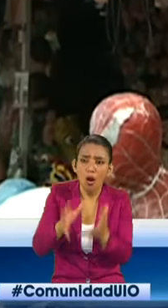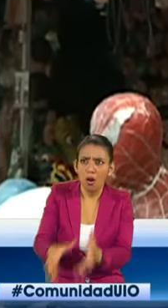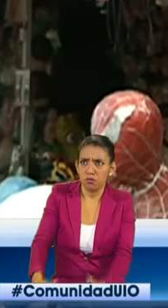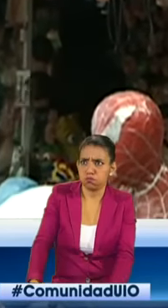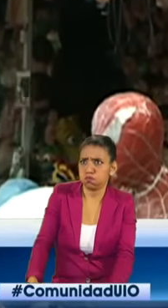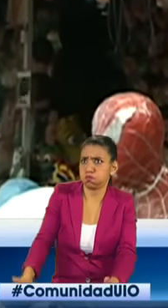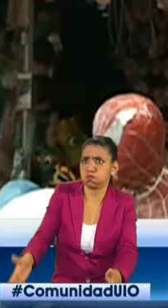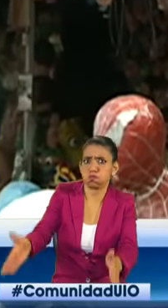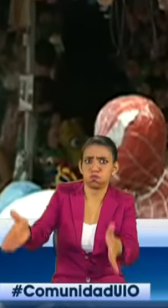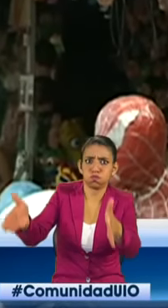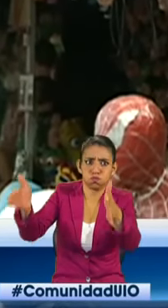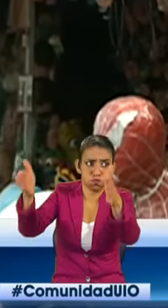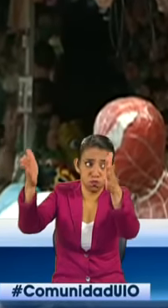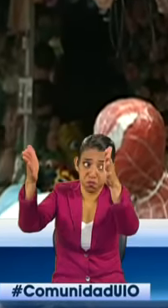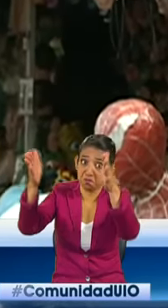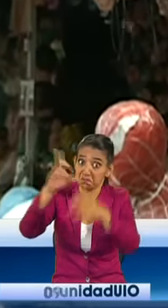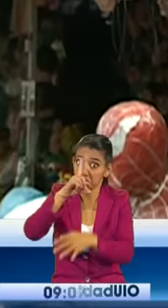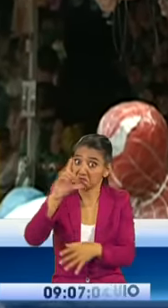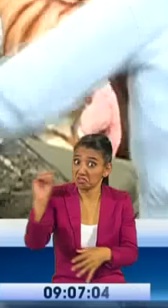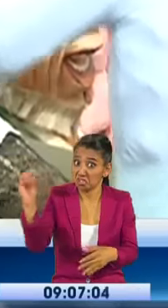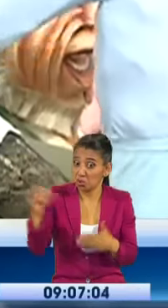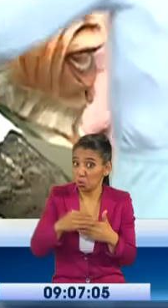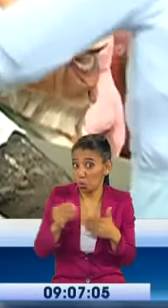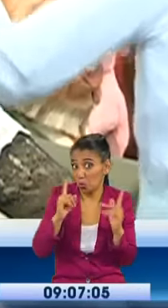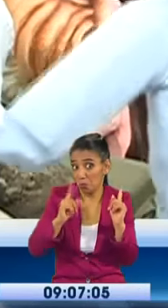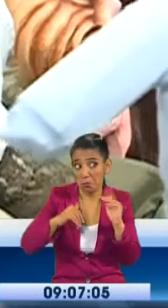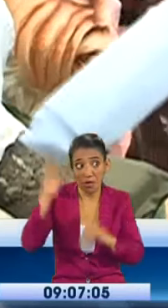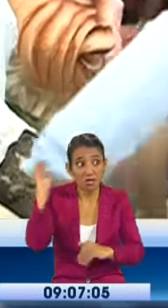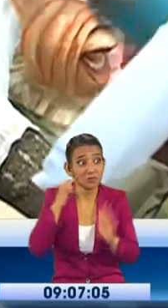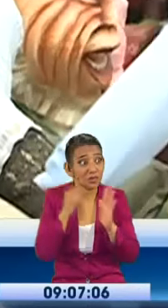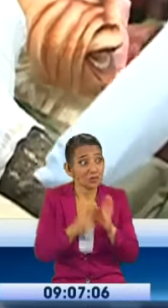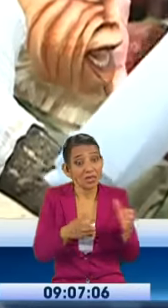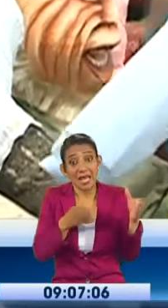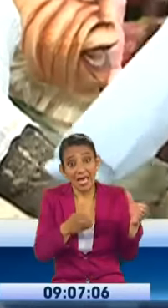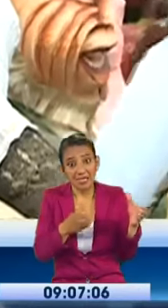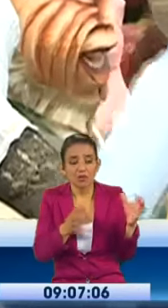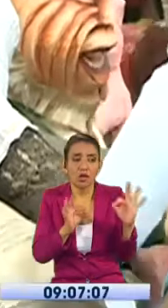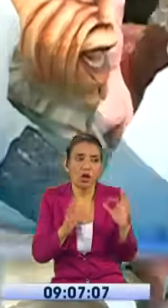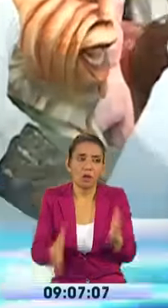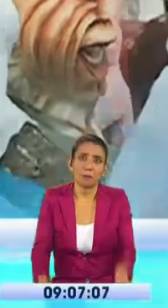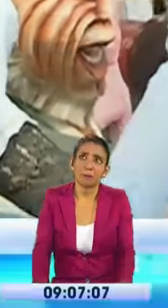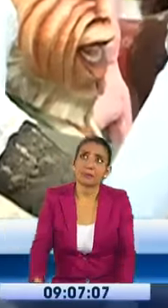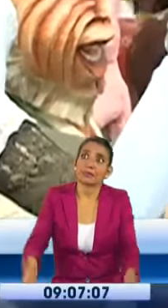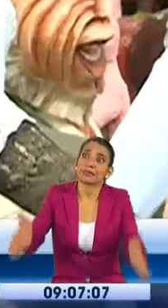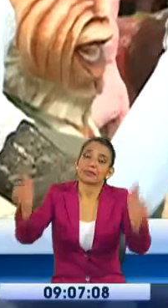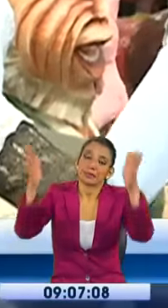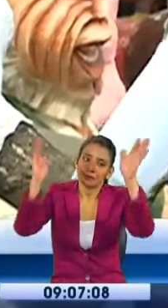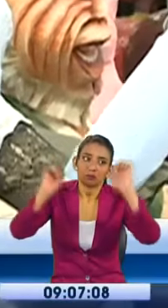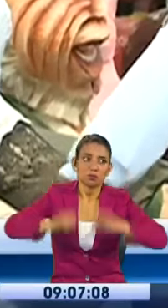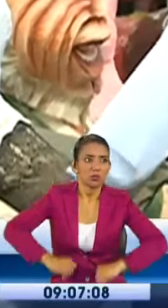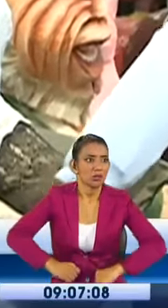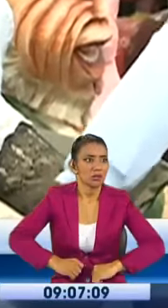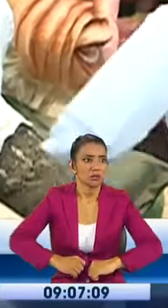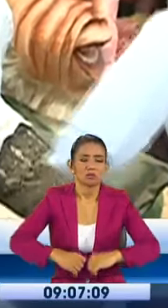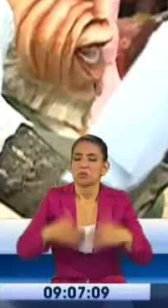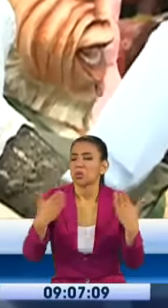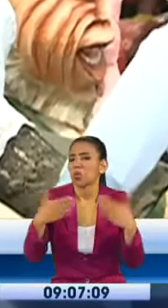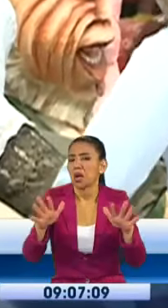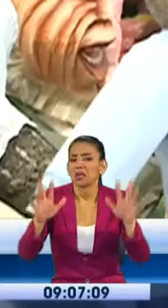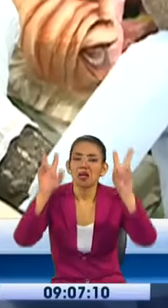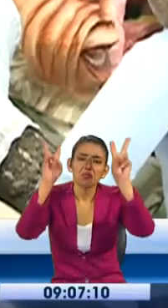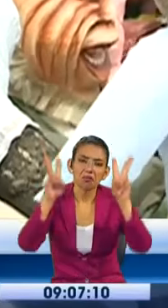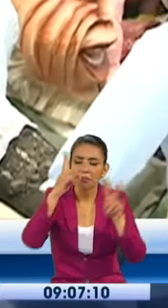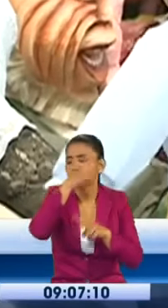gigantes que pueden llegar a costar más de 100 dólares. Hay desde este pequeño hasta el más grande que tiene ahí. De todos los motivos,